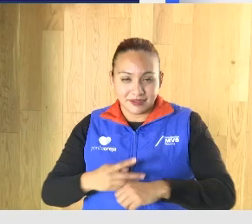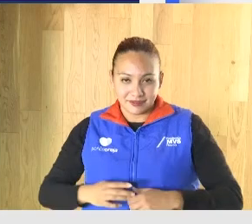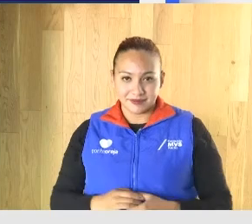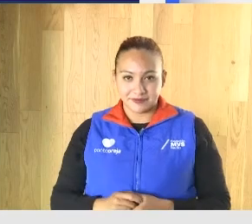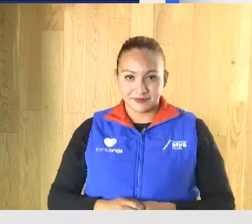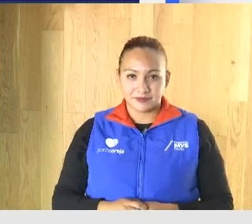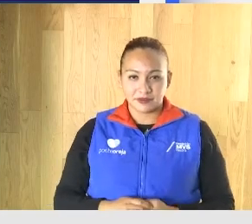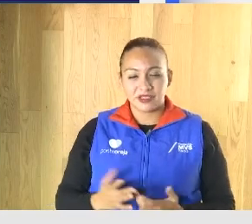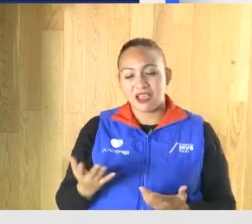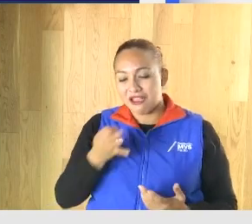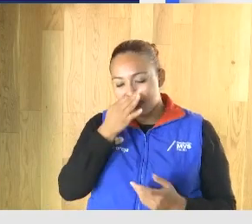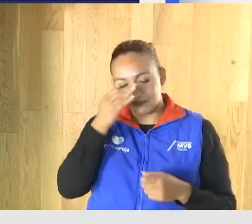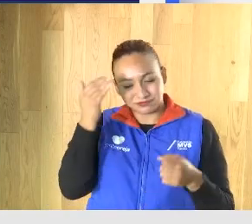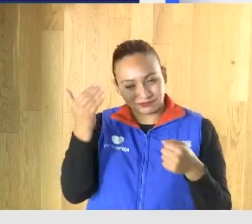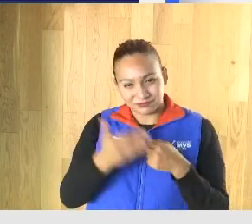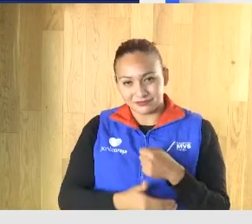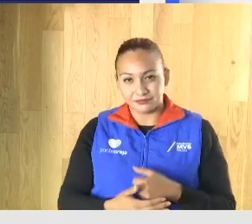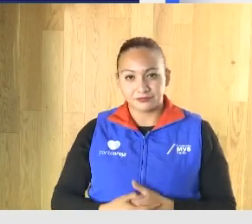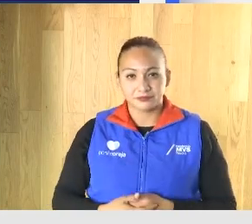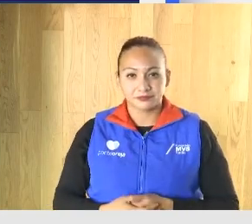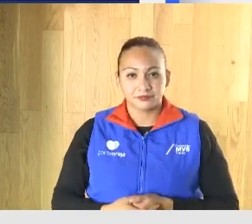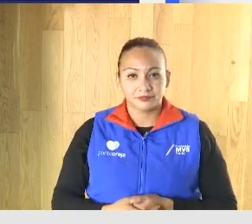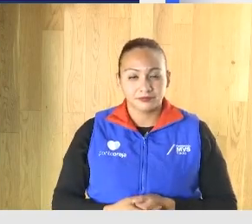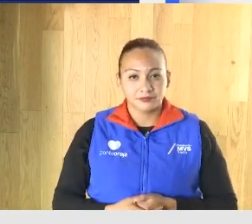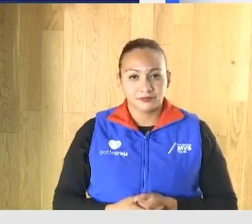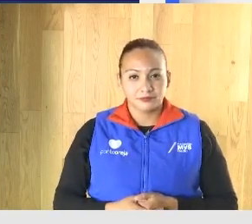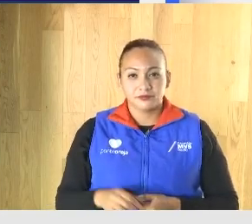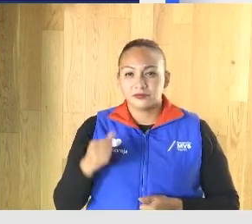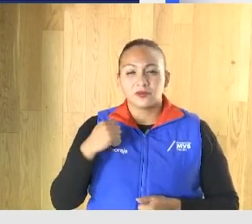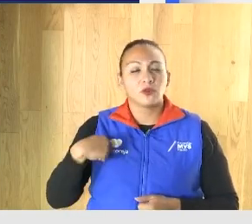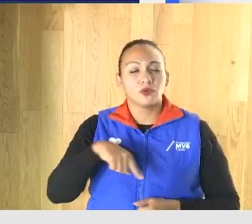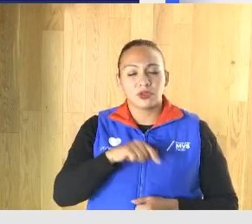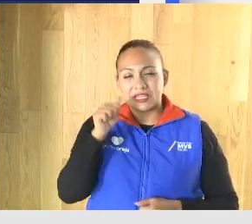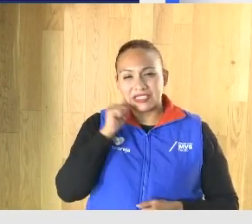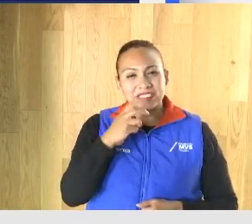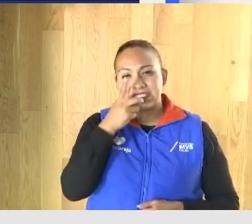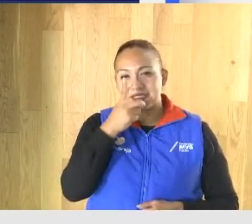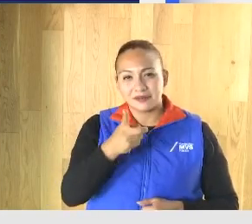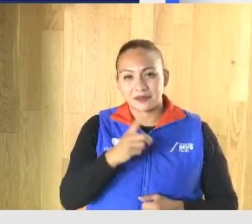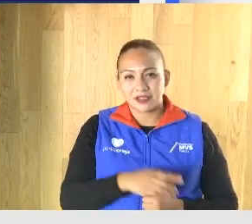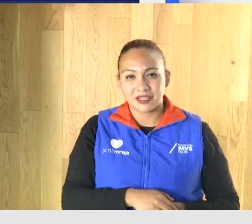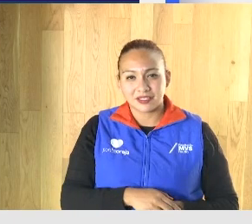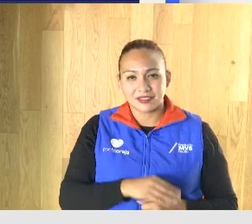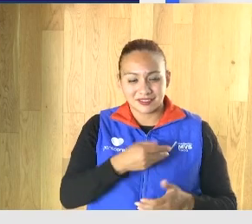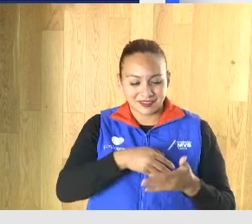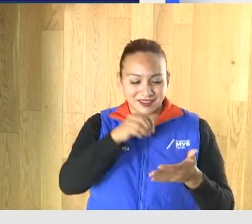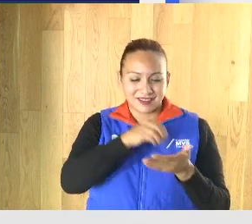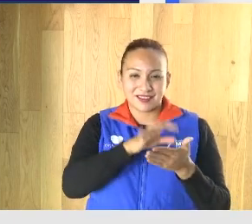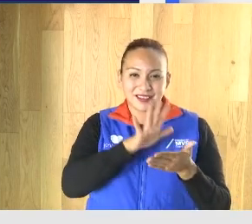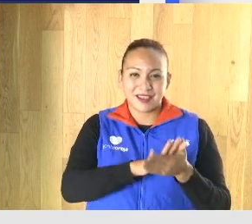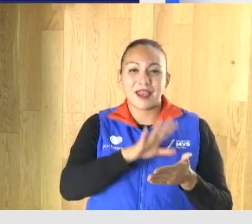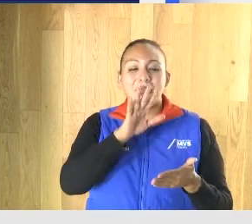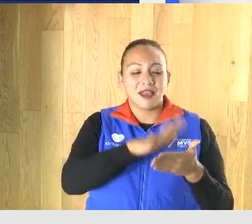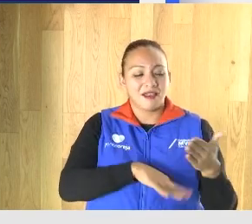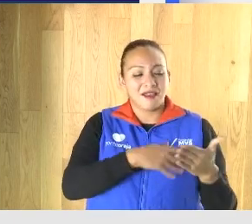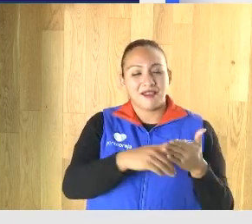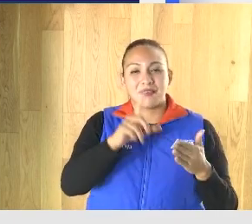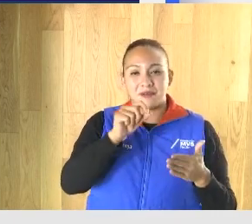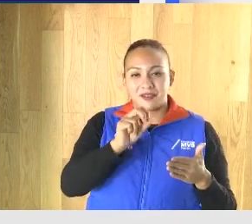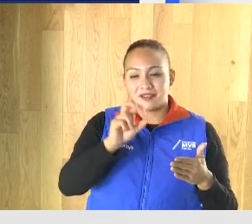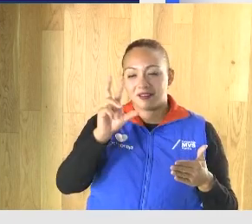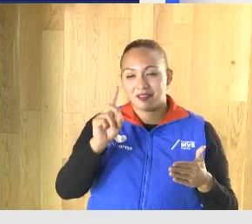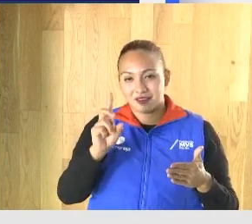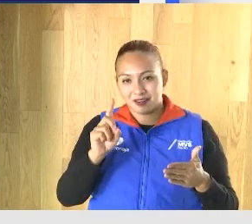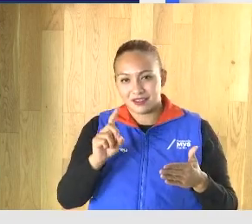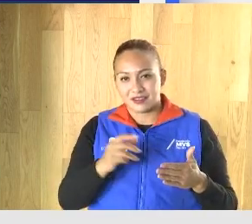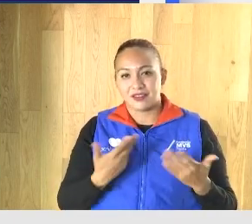Y simplemente para terminar, hemos hablado siempre de esa foto 2030, ¿no? Sobre todo la década de la acción, ¿no? Del